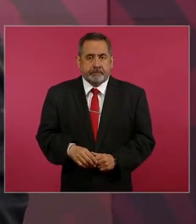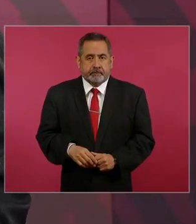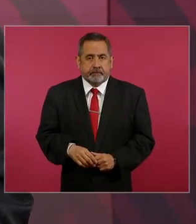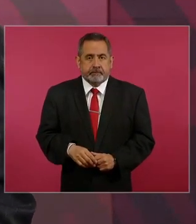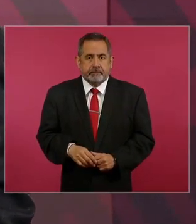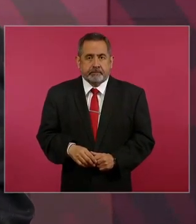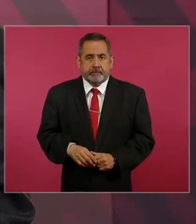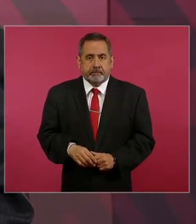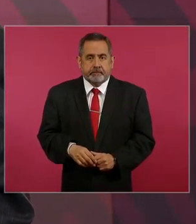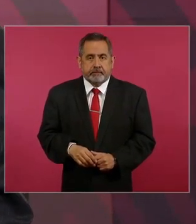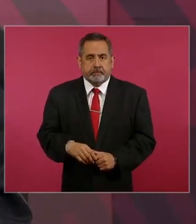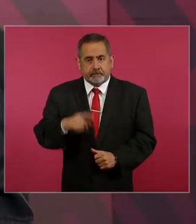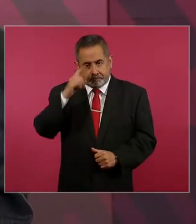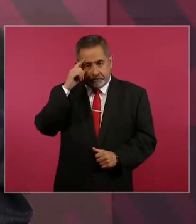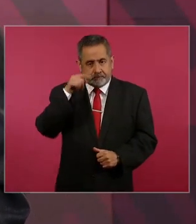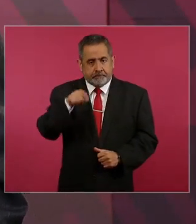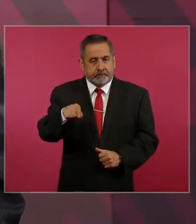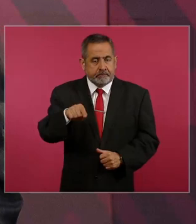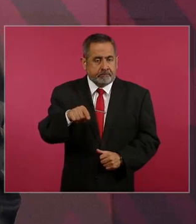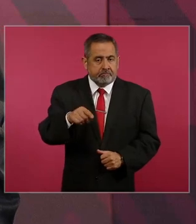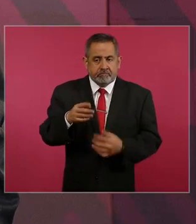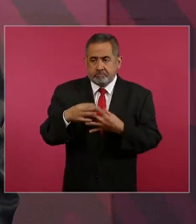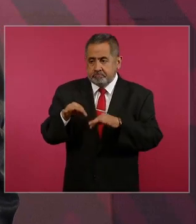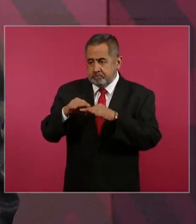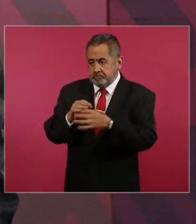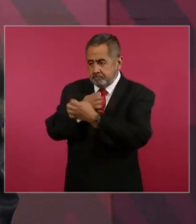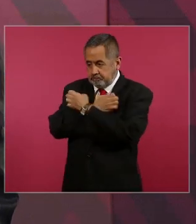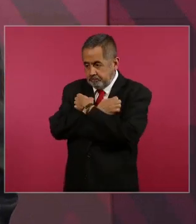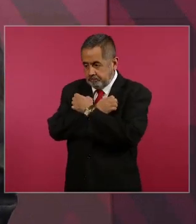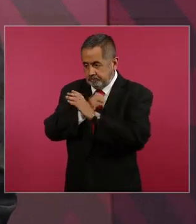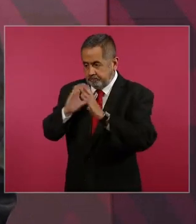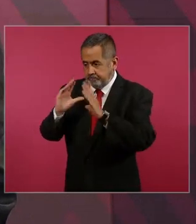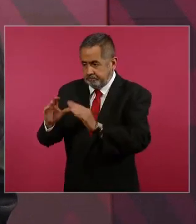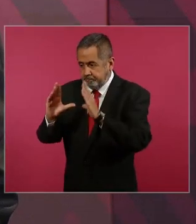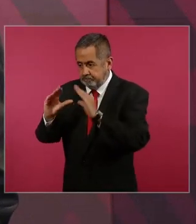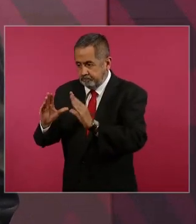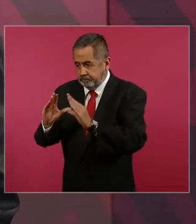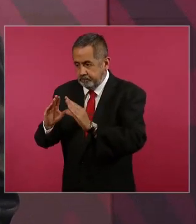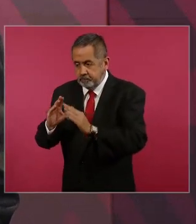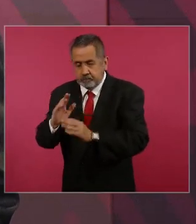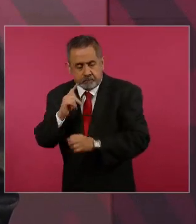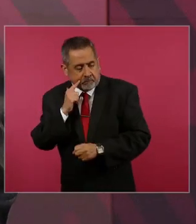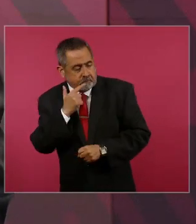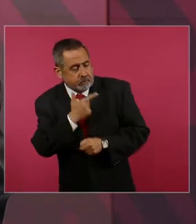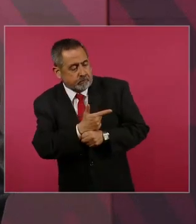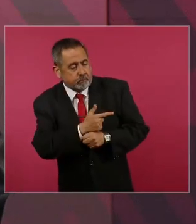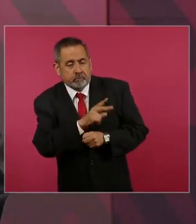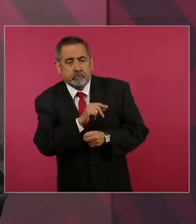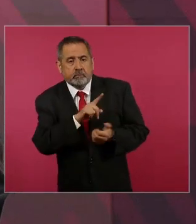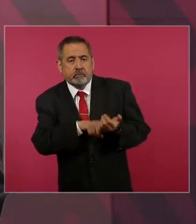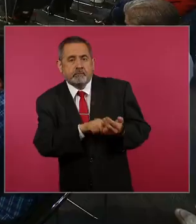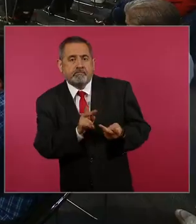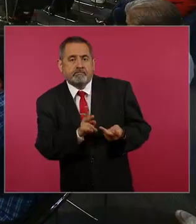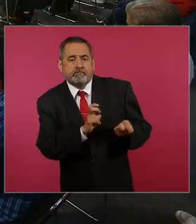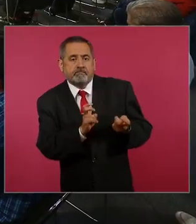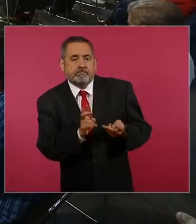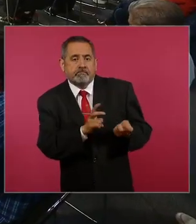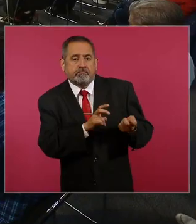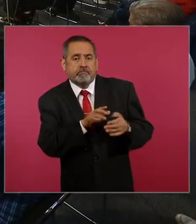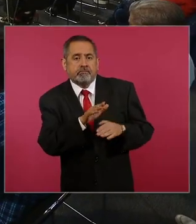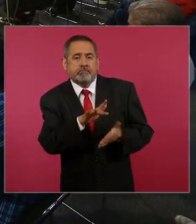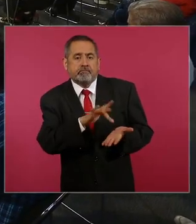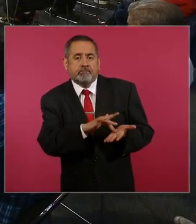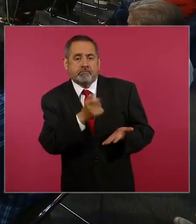el atraso educativo con la llamada reforma educativa y estaba